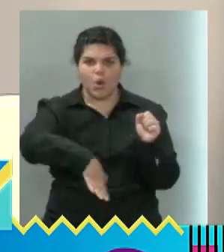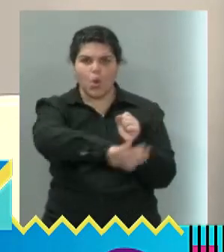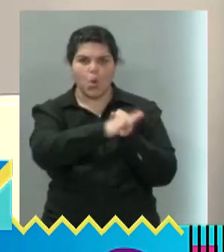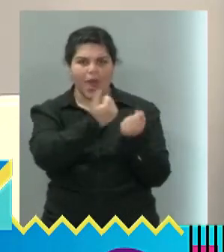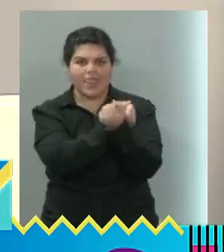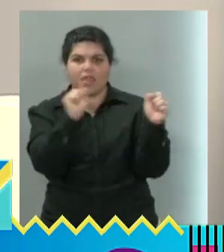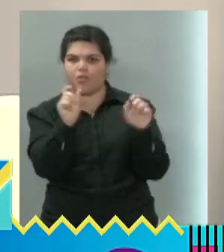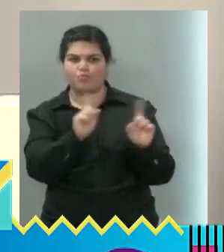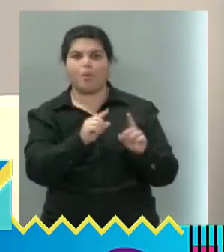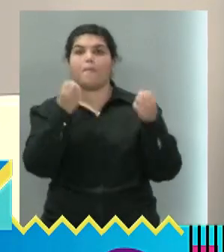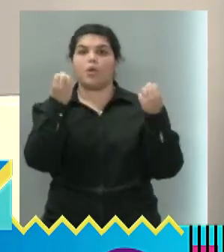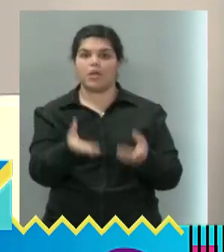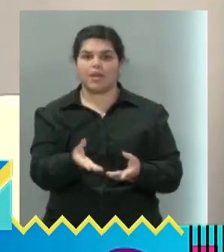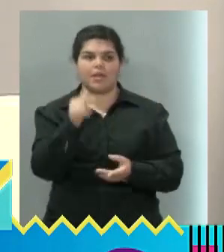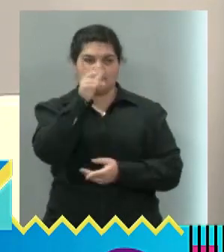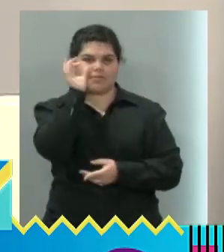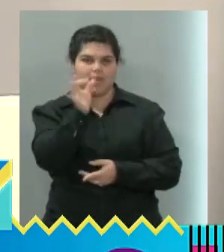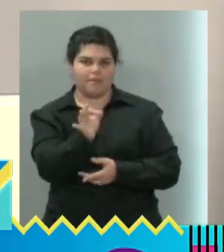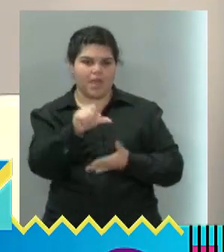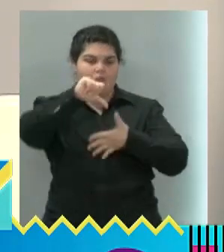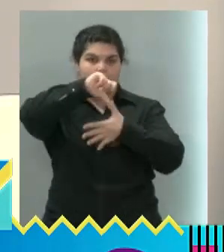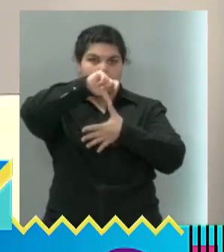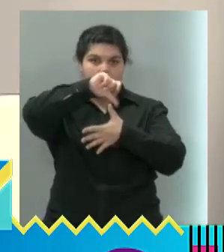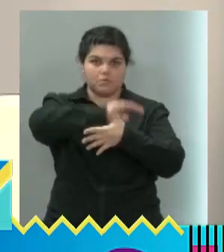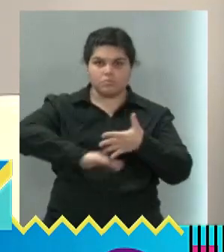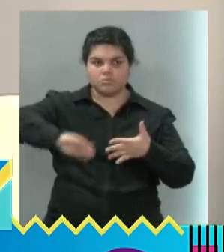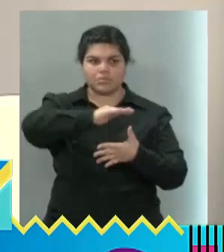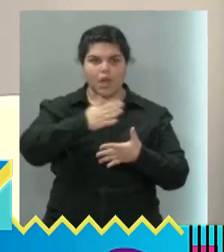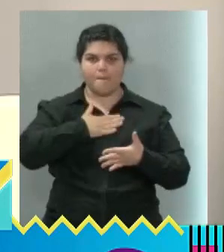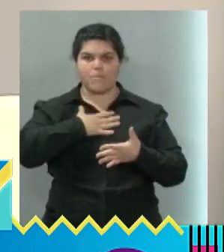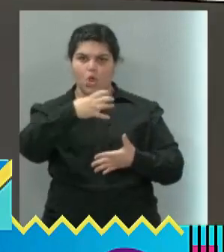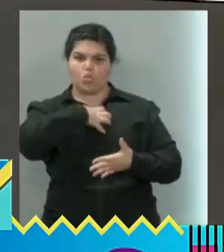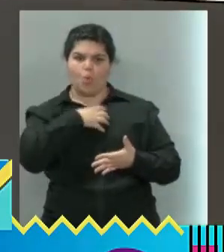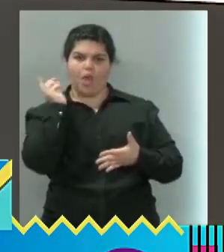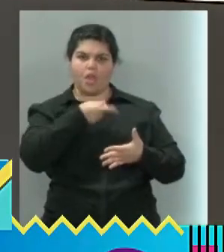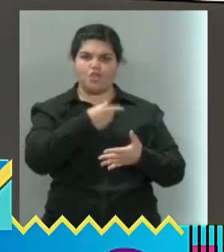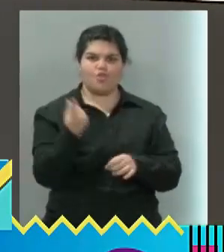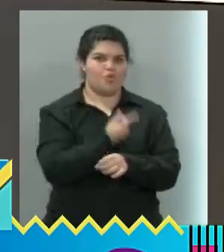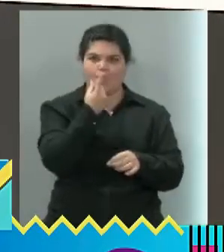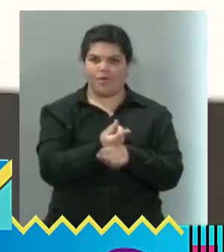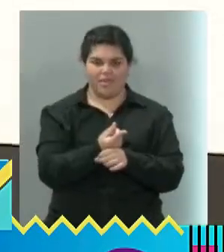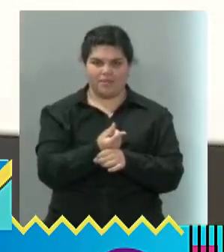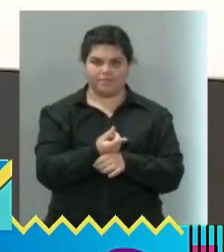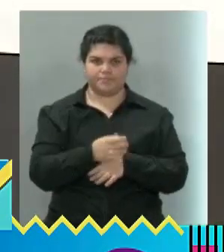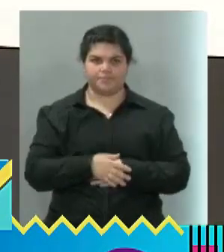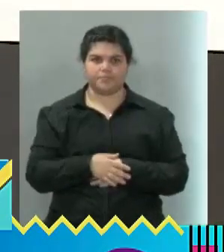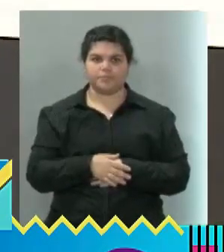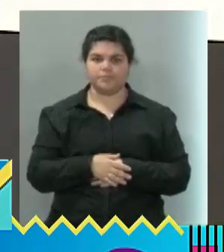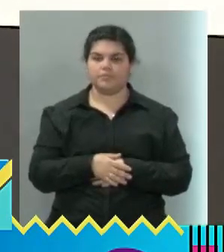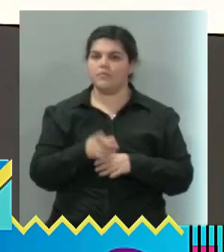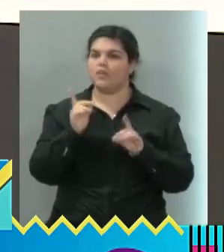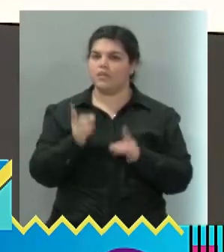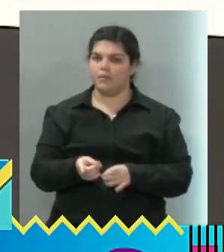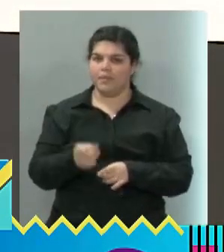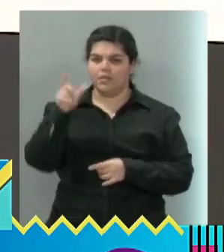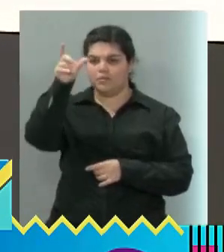reconocer que esos hijos hispanoamericanos ya no les pertenecían. Bien, mencionamos a San Martín y de alguna forma